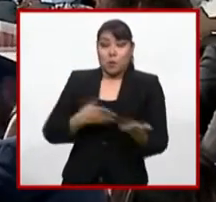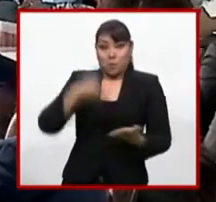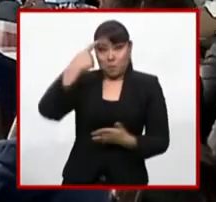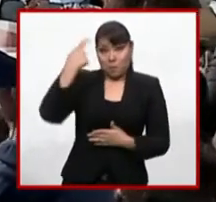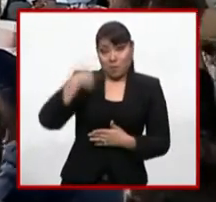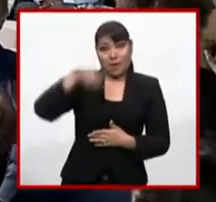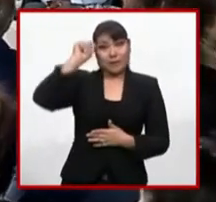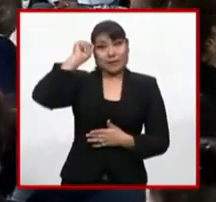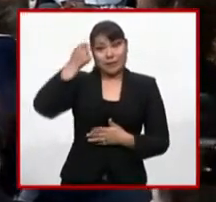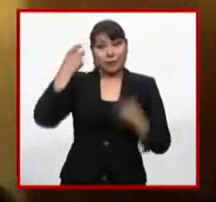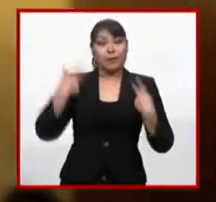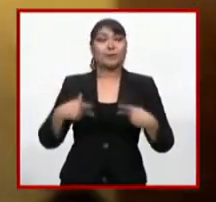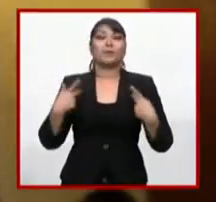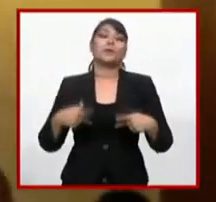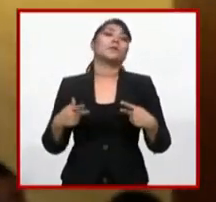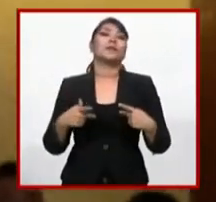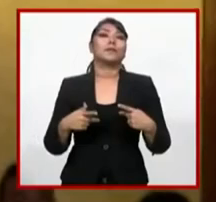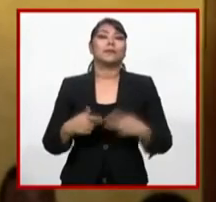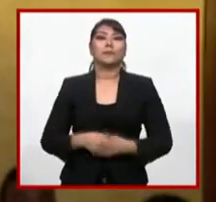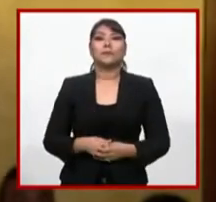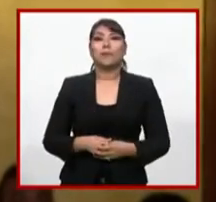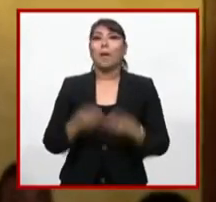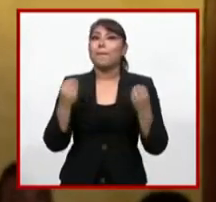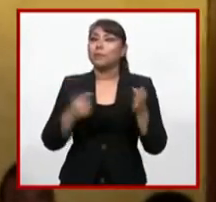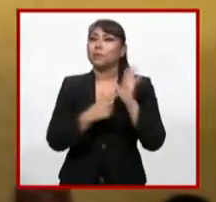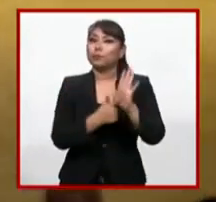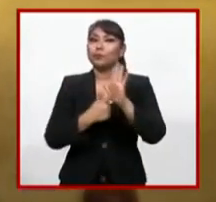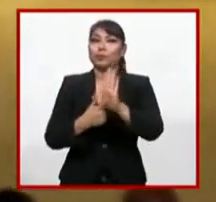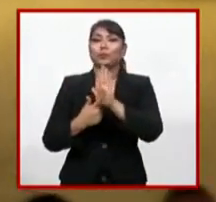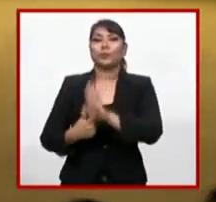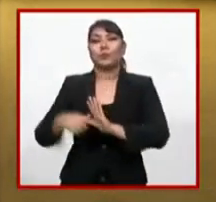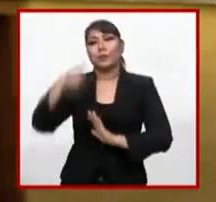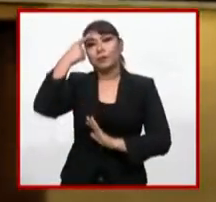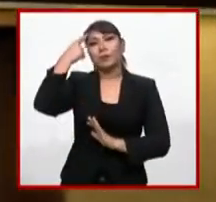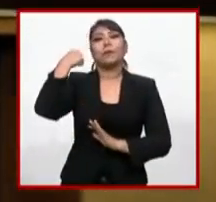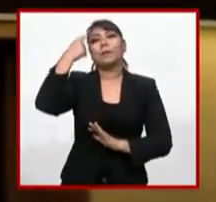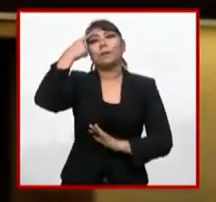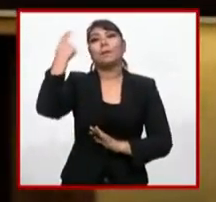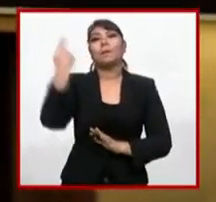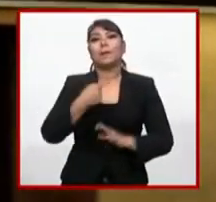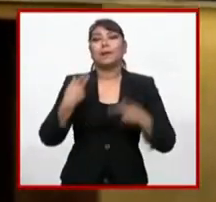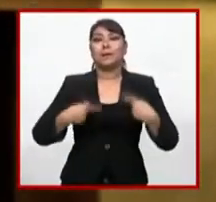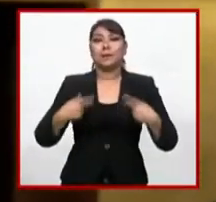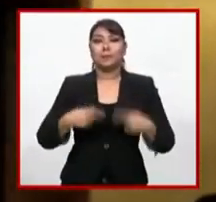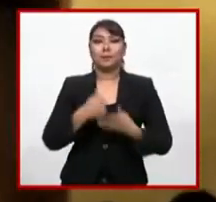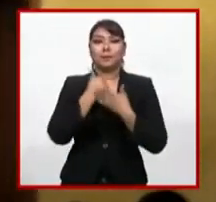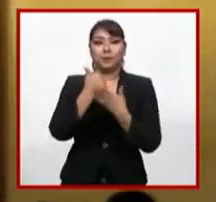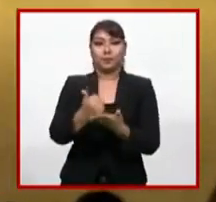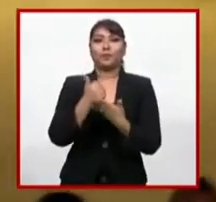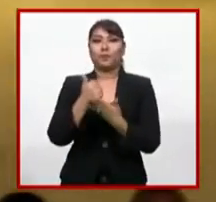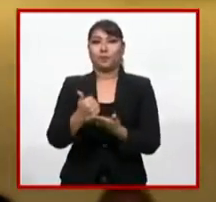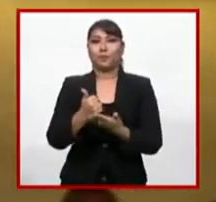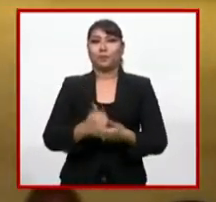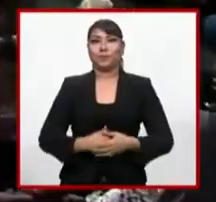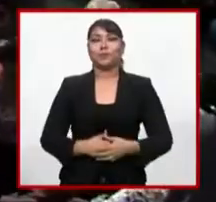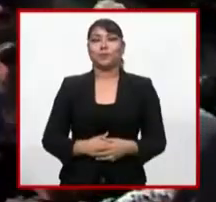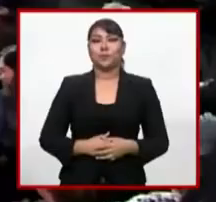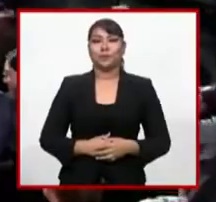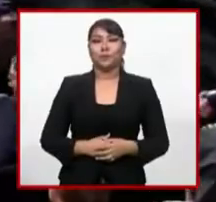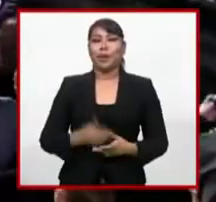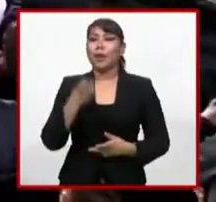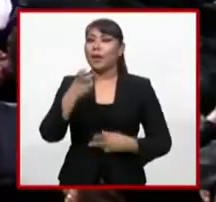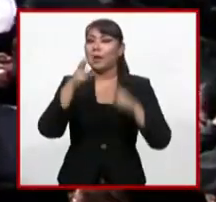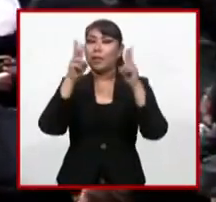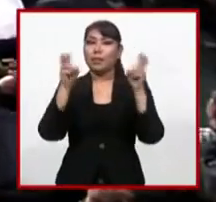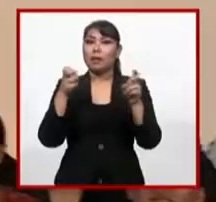varios ejemplos, porque la política no sirve a la gente, no tiene sentido. En ese rubro